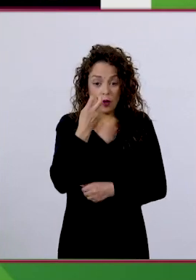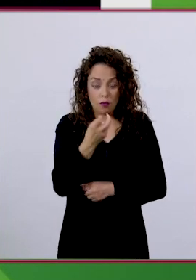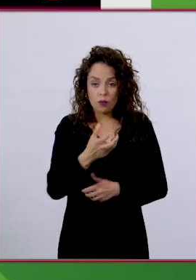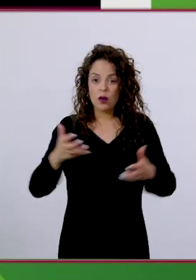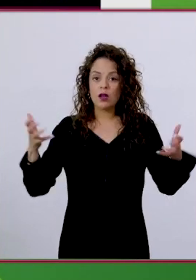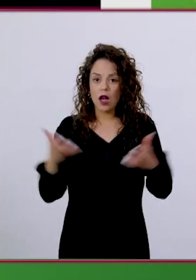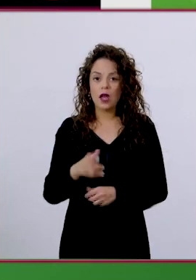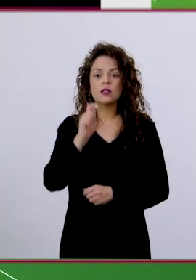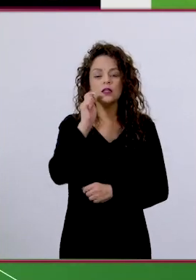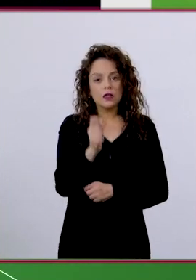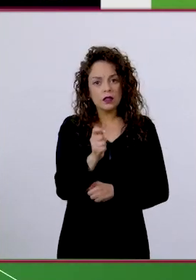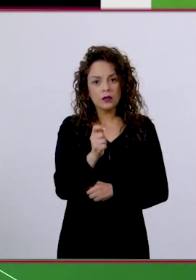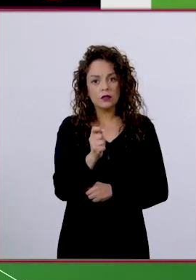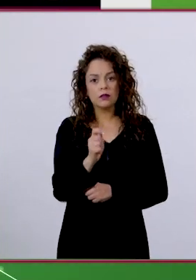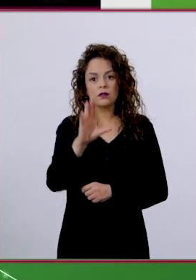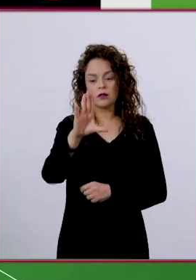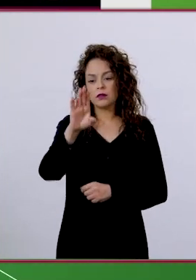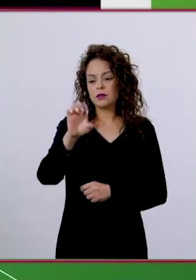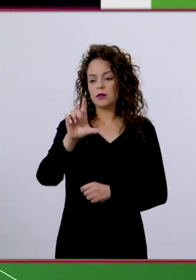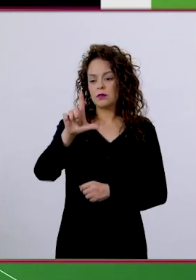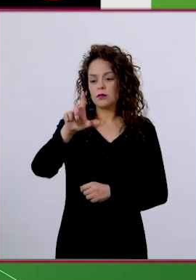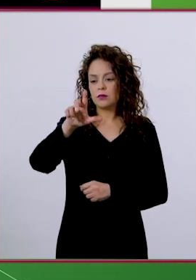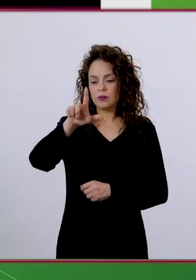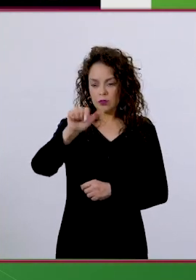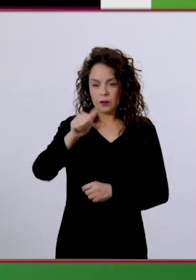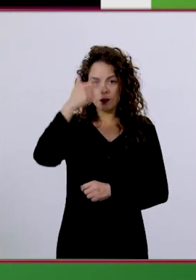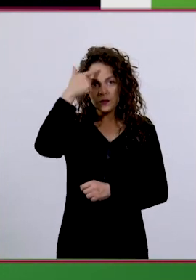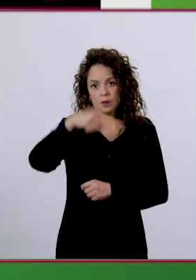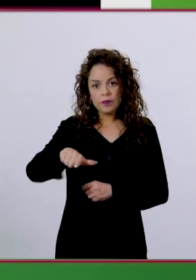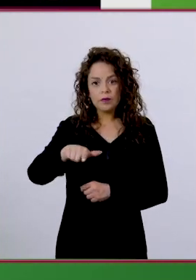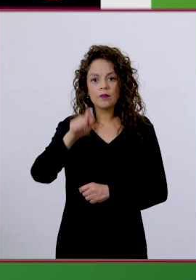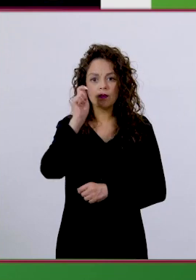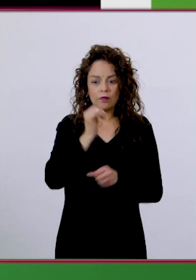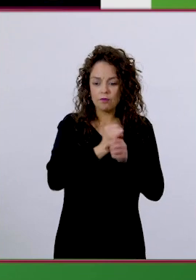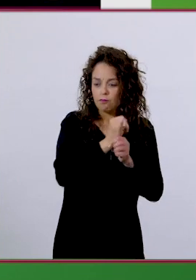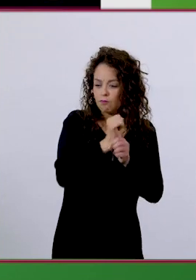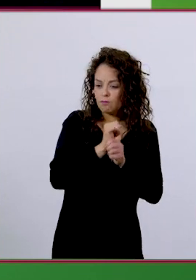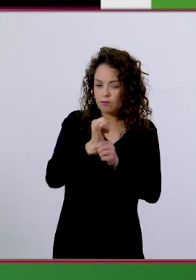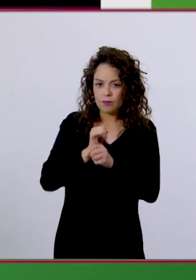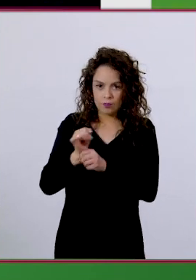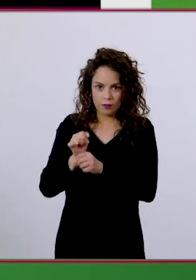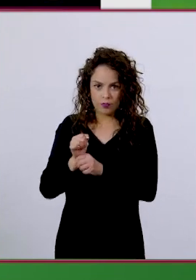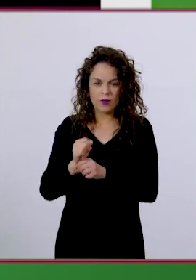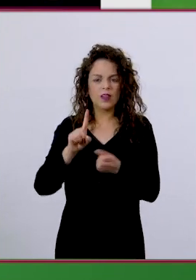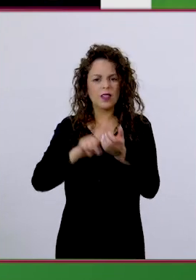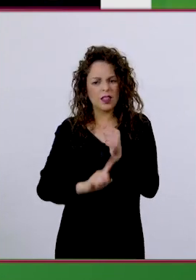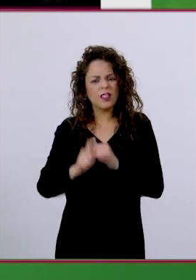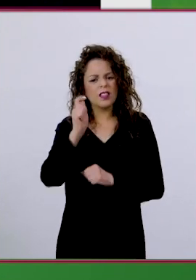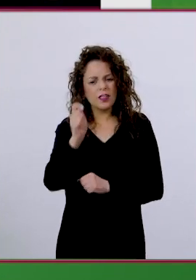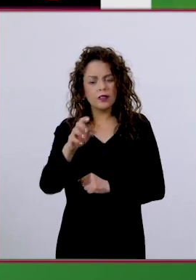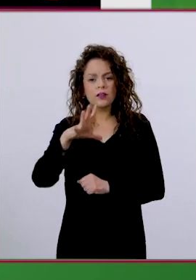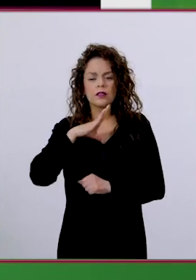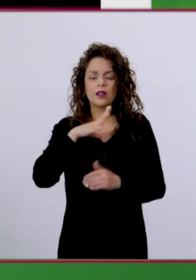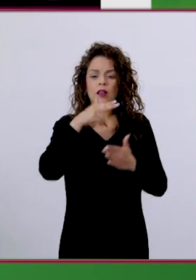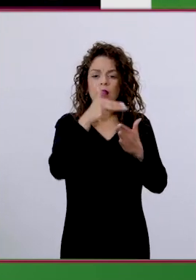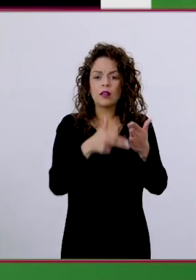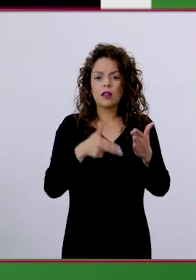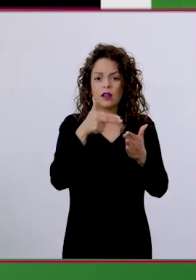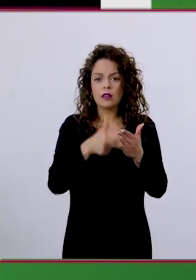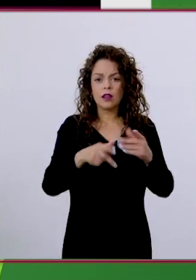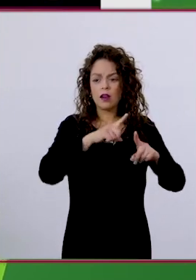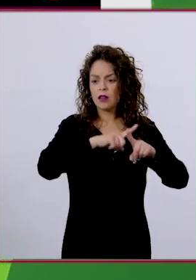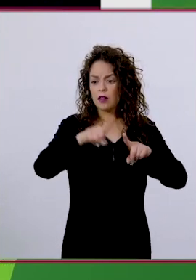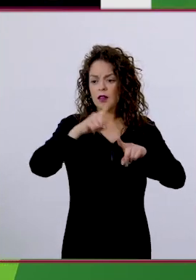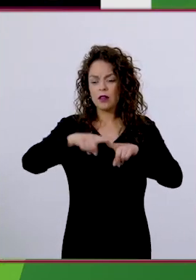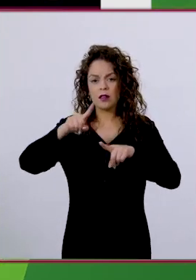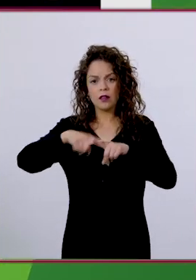lo que denominamos células de experimentación, que consisten en talleres donde existen distintos